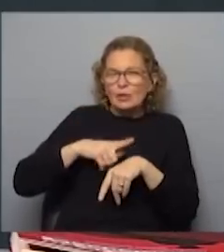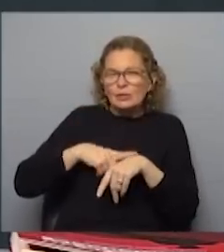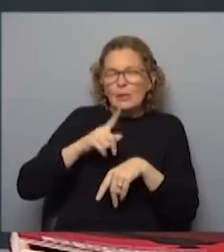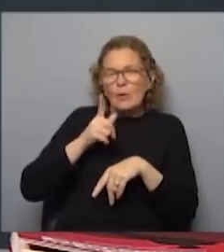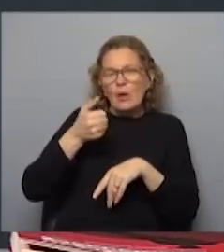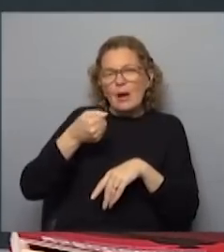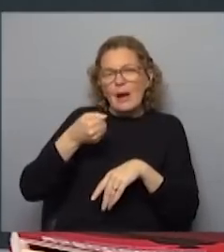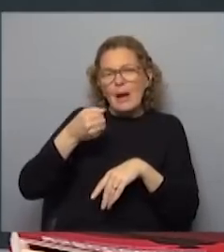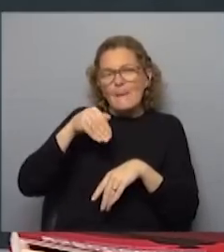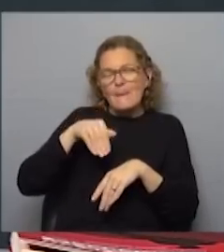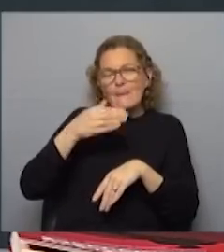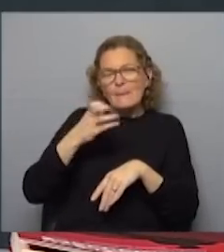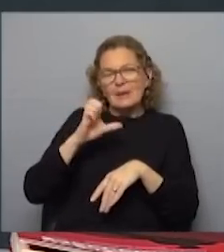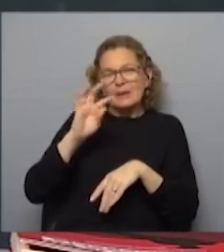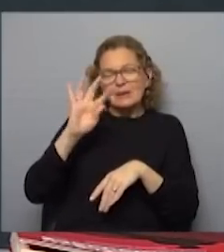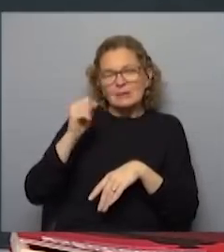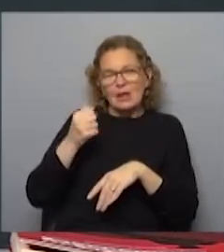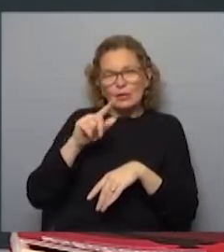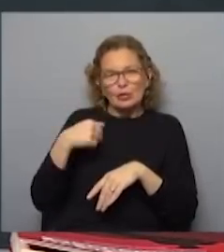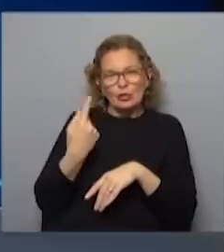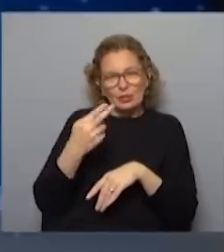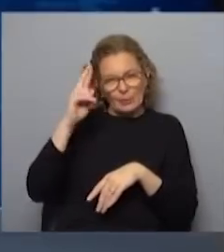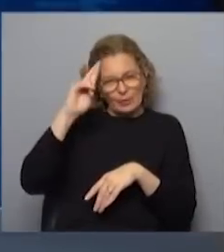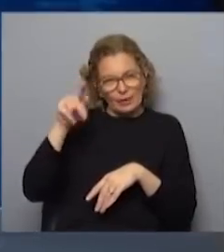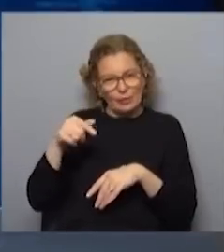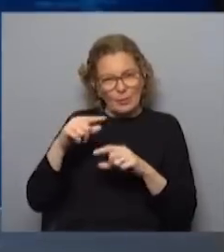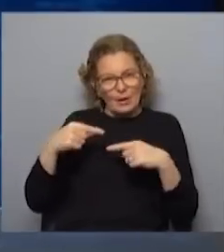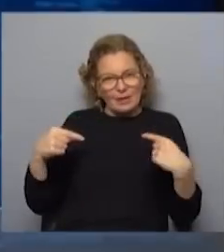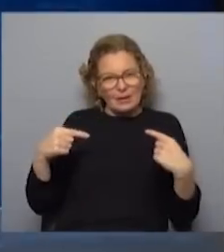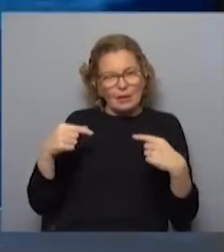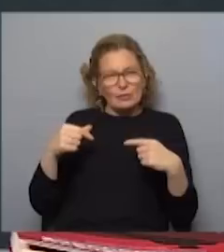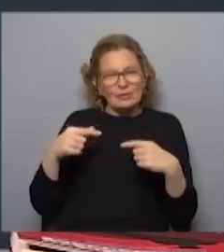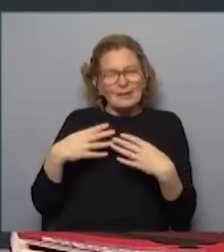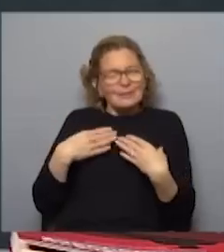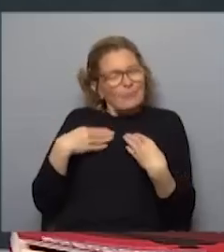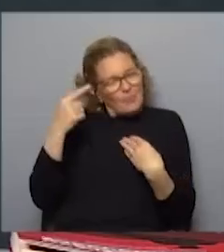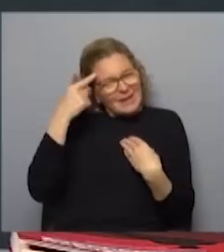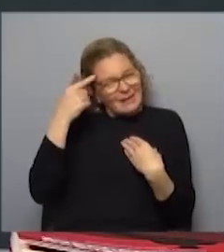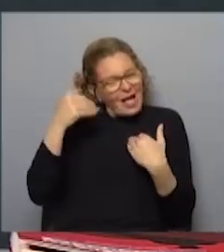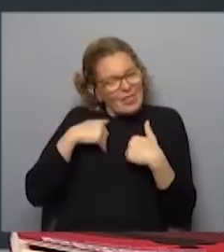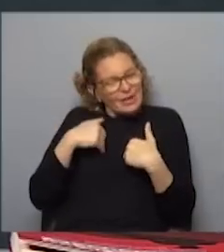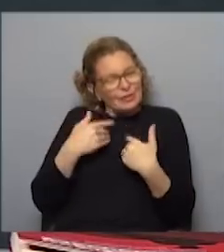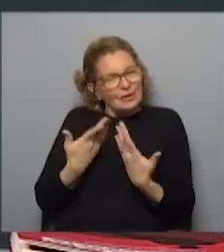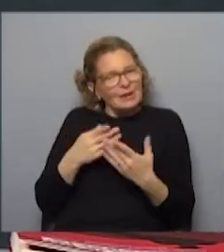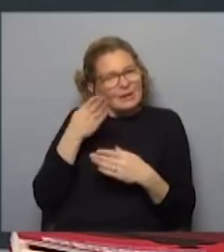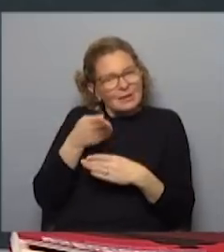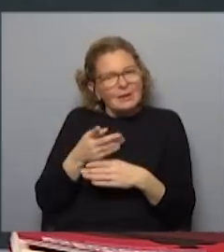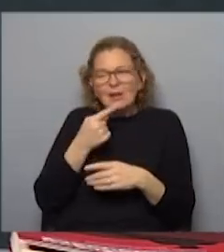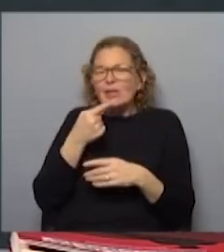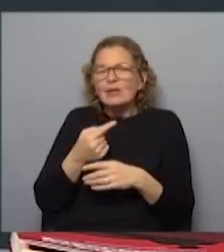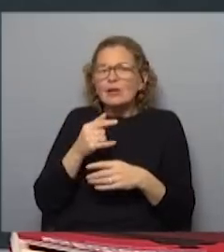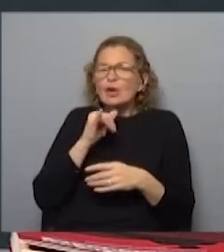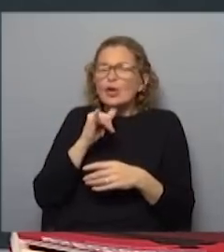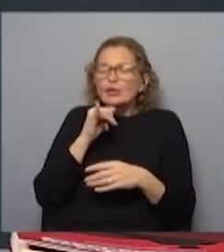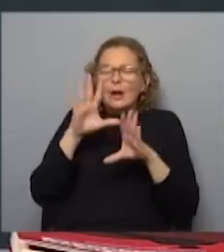gambeta todos tenemos una razón para hacer las cosas de una manera que intuís que lo llevó a él a ir hasta ahí y decir quiero